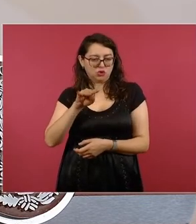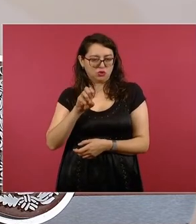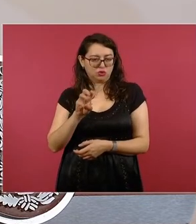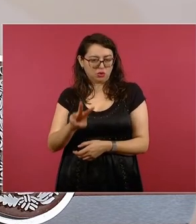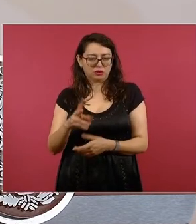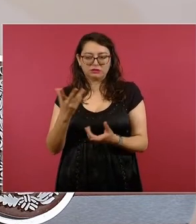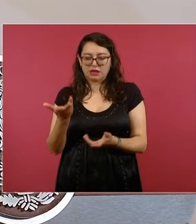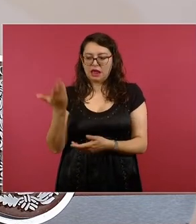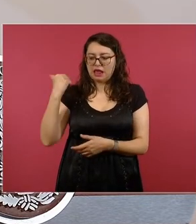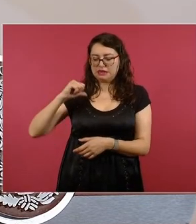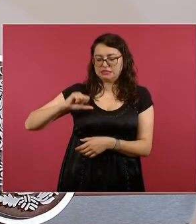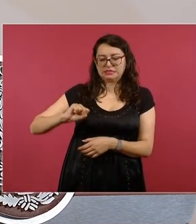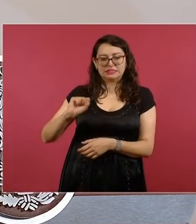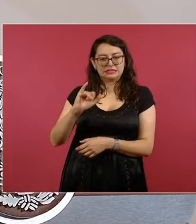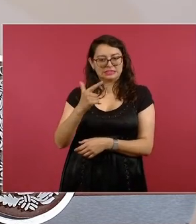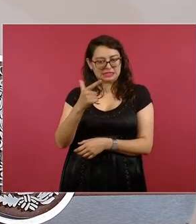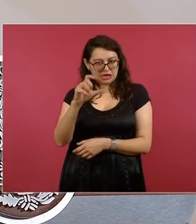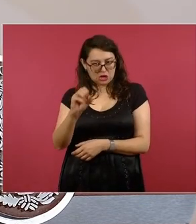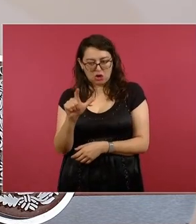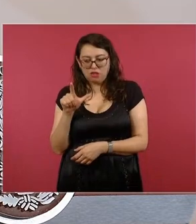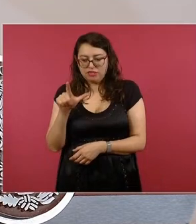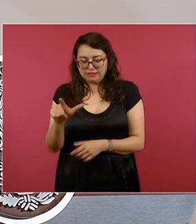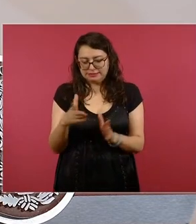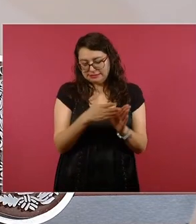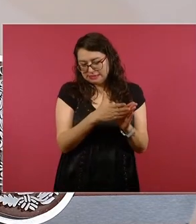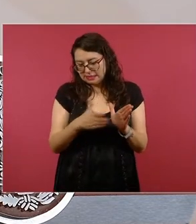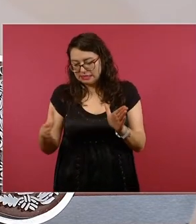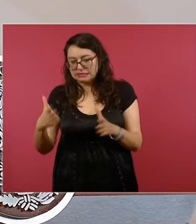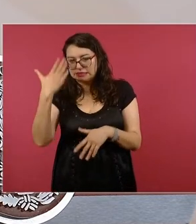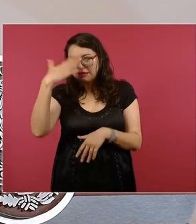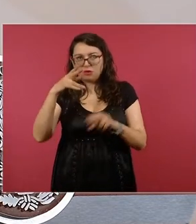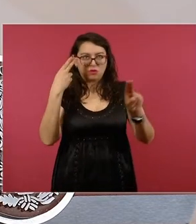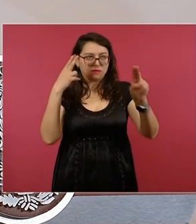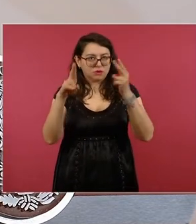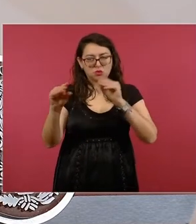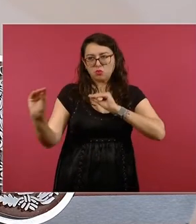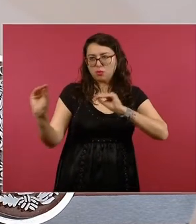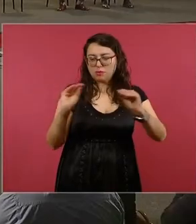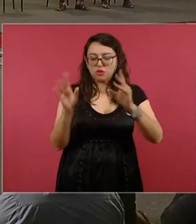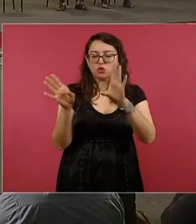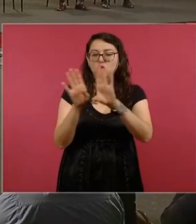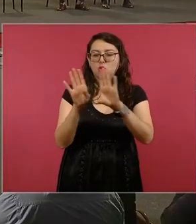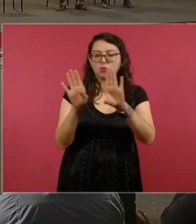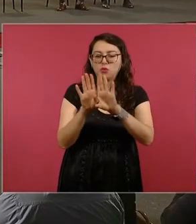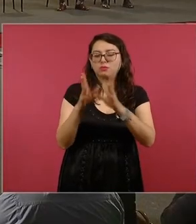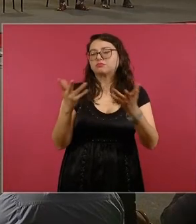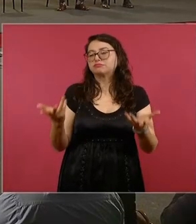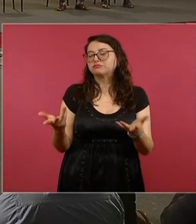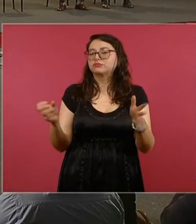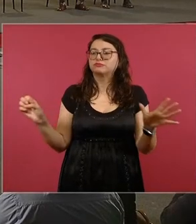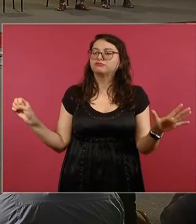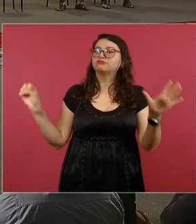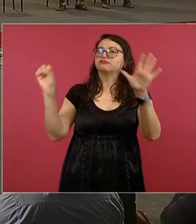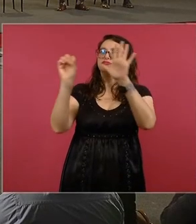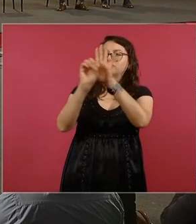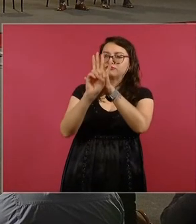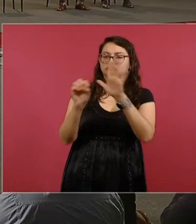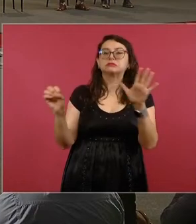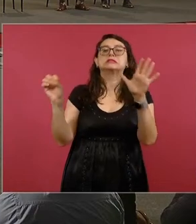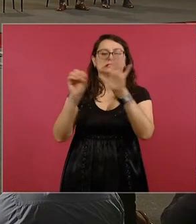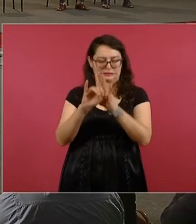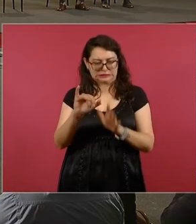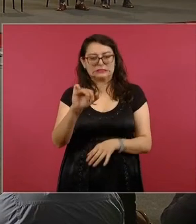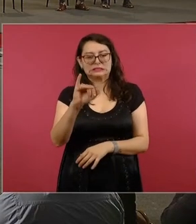finales del siglo XVII. Hoy en día sabemos que un eclipse solar es a la vez, como decía, un evento